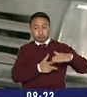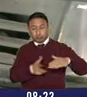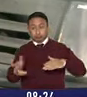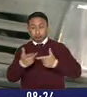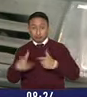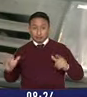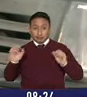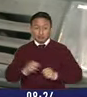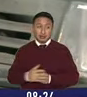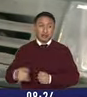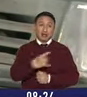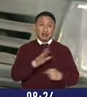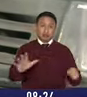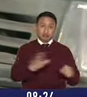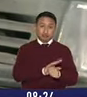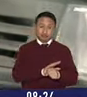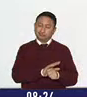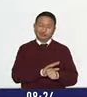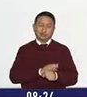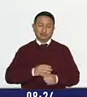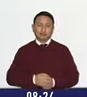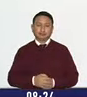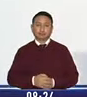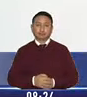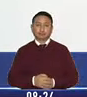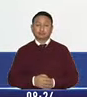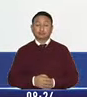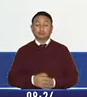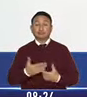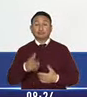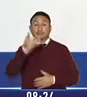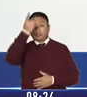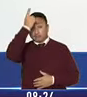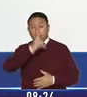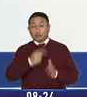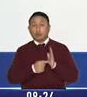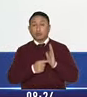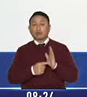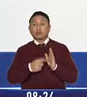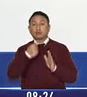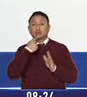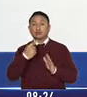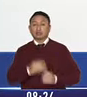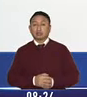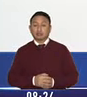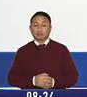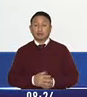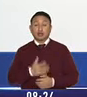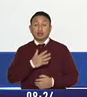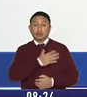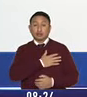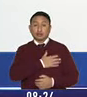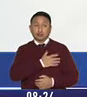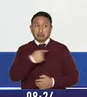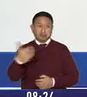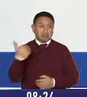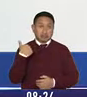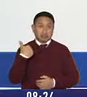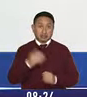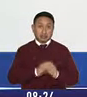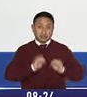y así evitar saturación en los patios. Esta resolución, por ejemplo, manifiesta de que si es que nosotros no tenemos el